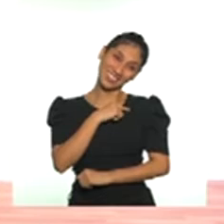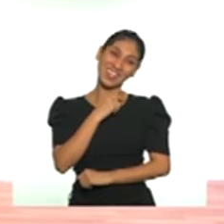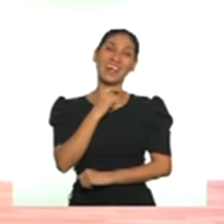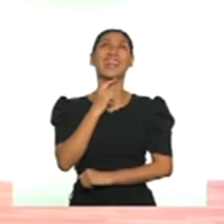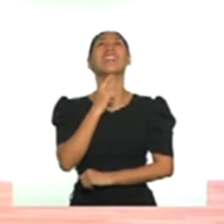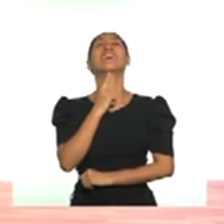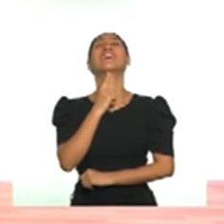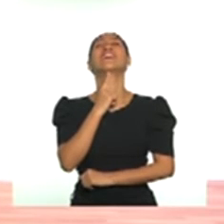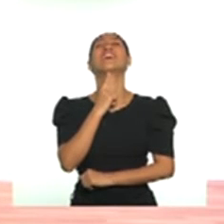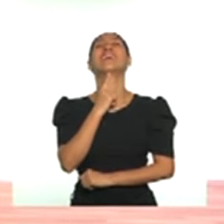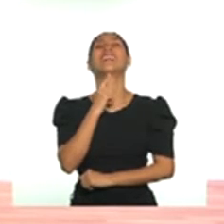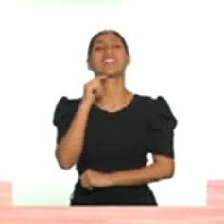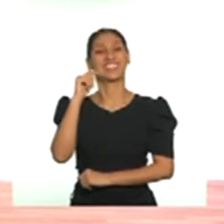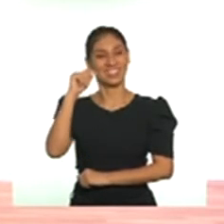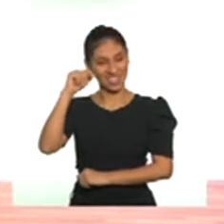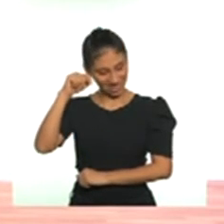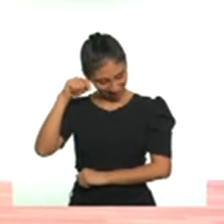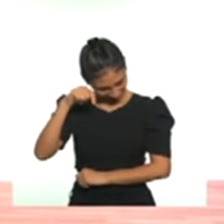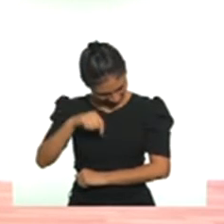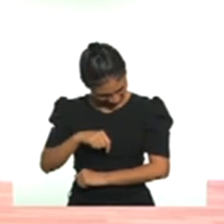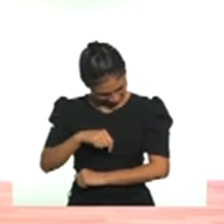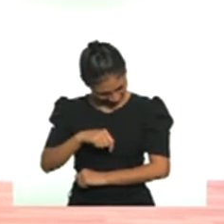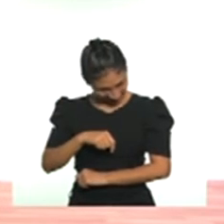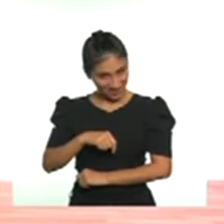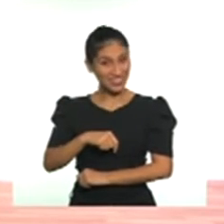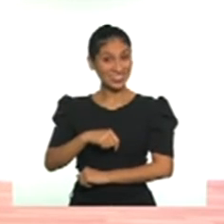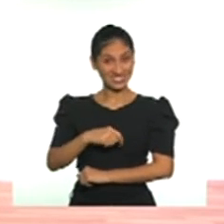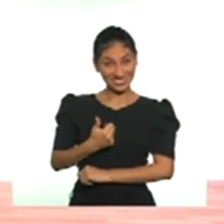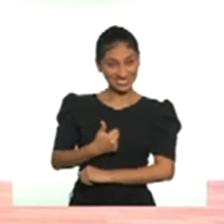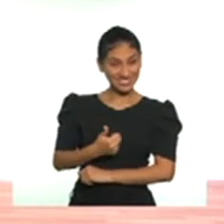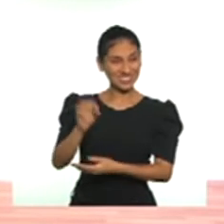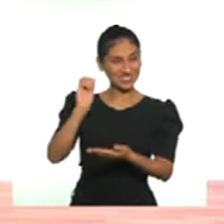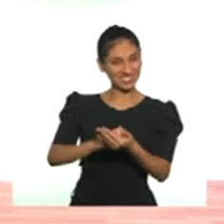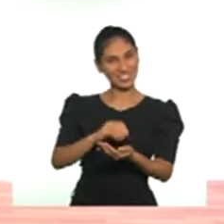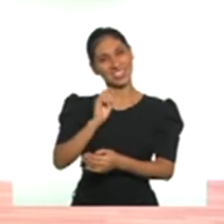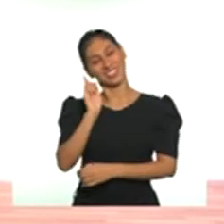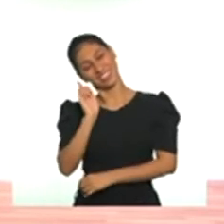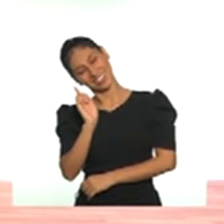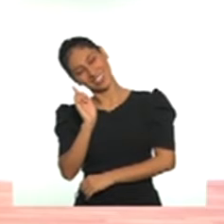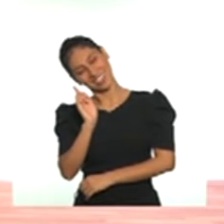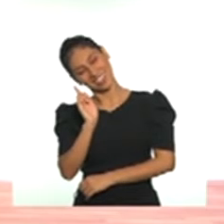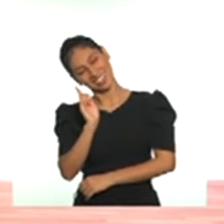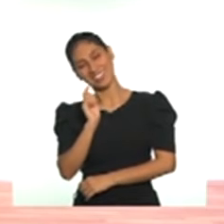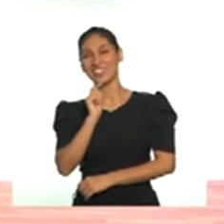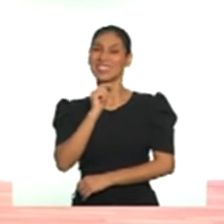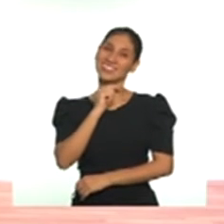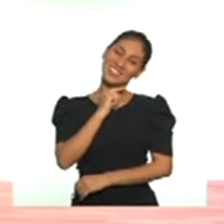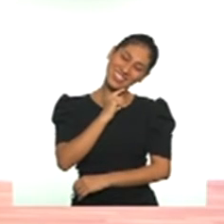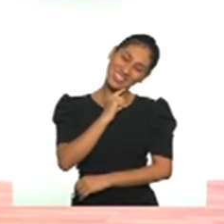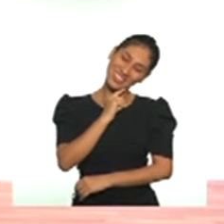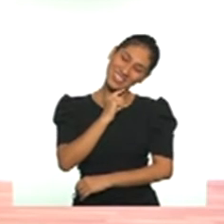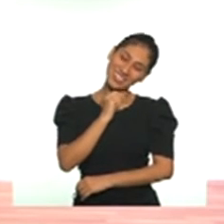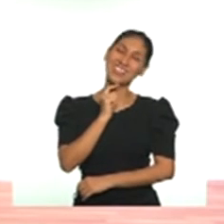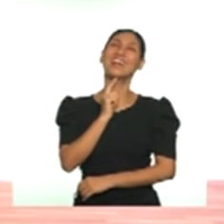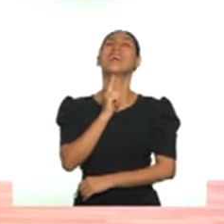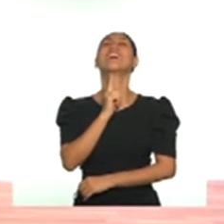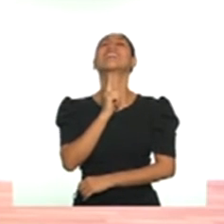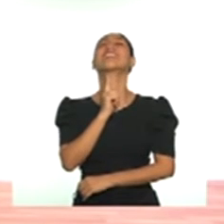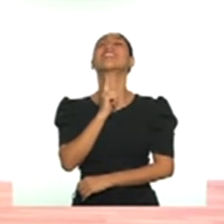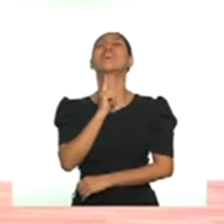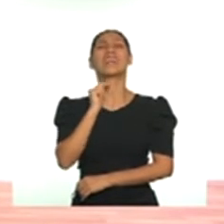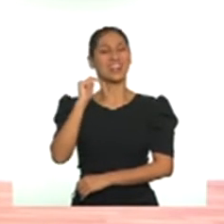izquierda, arriba y abajo. Una vez más, derecha,